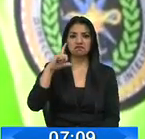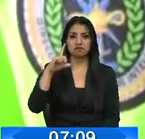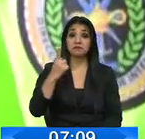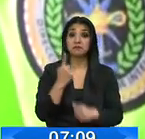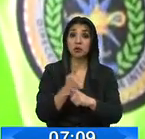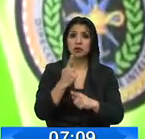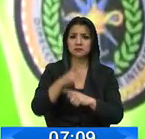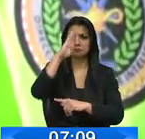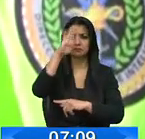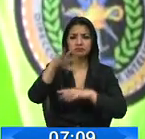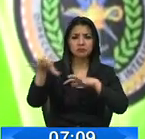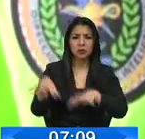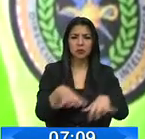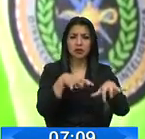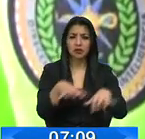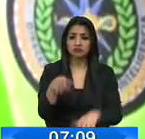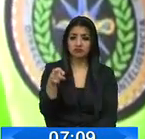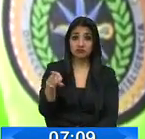evitar que se siga